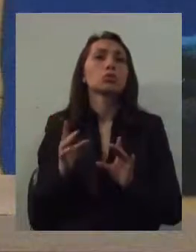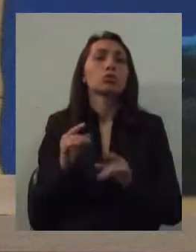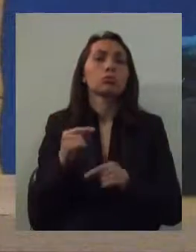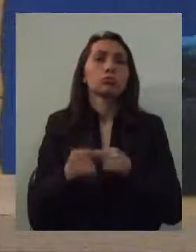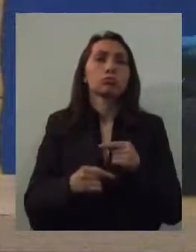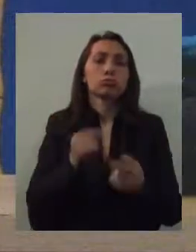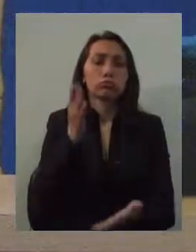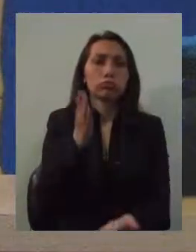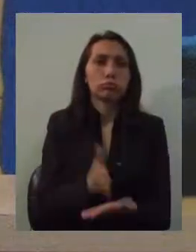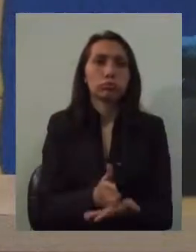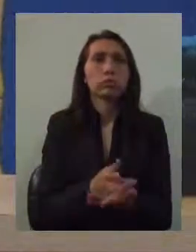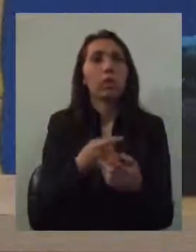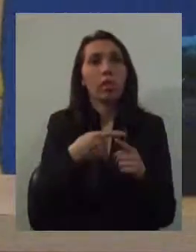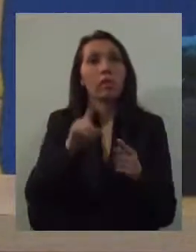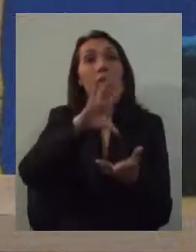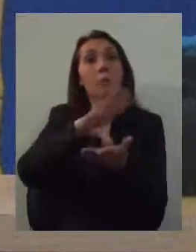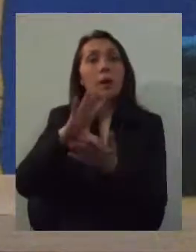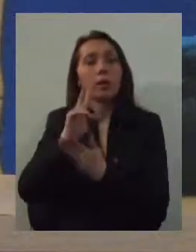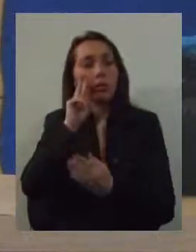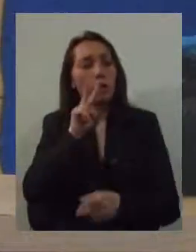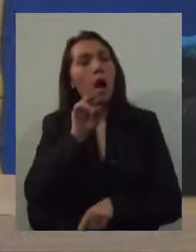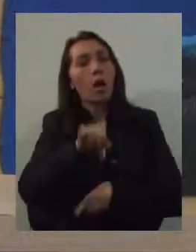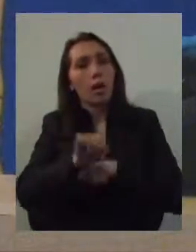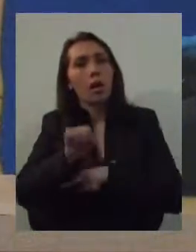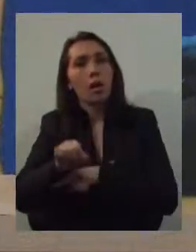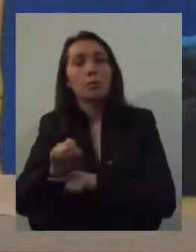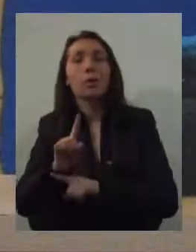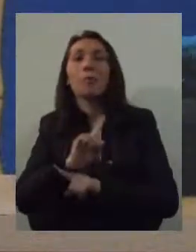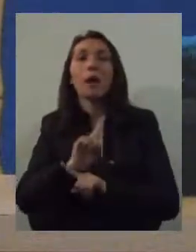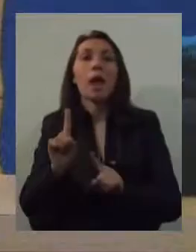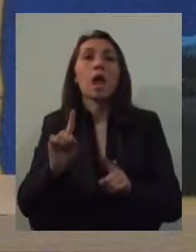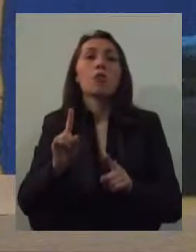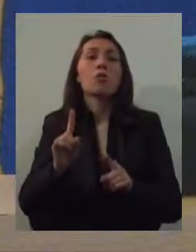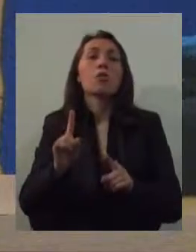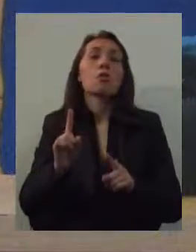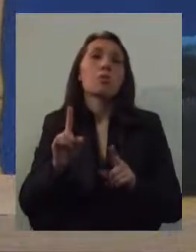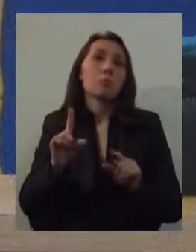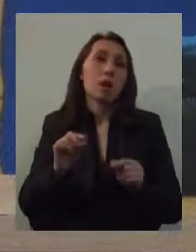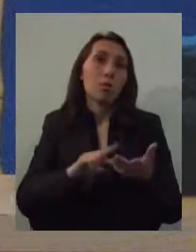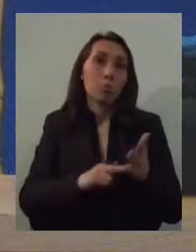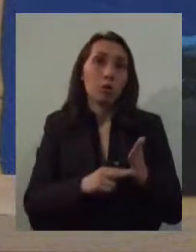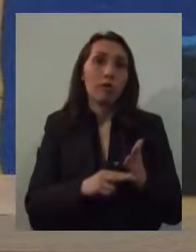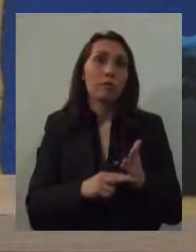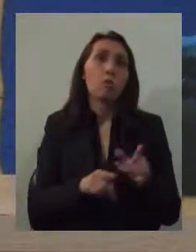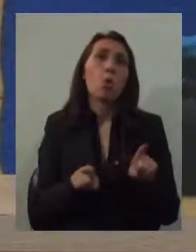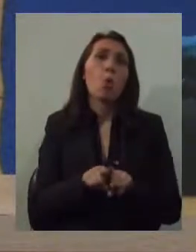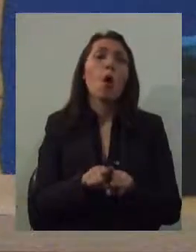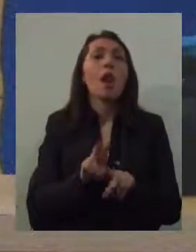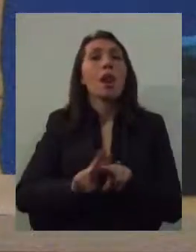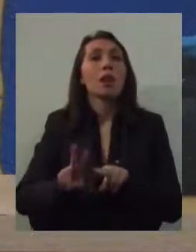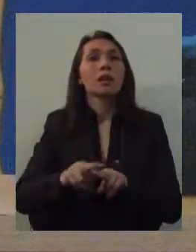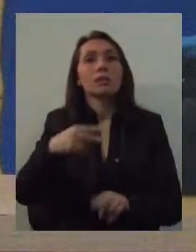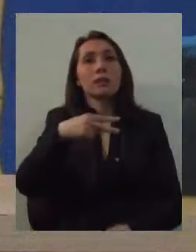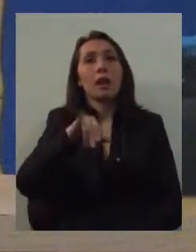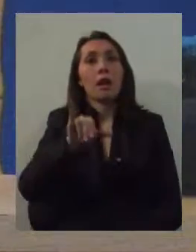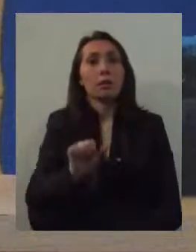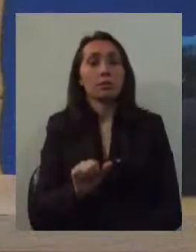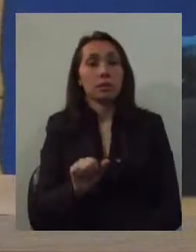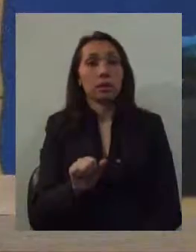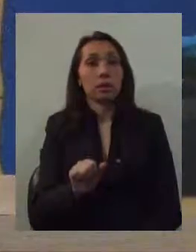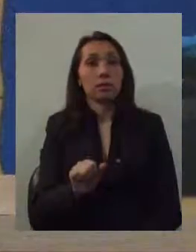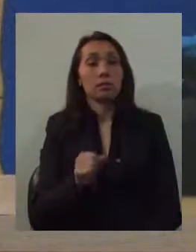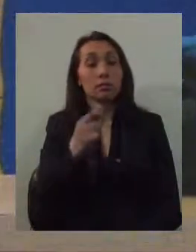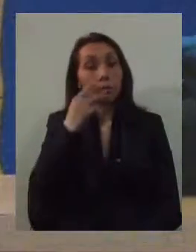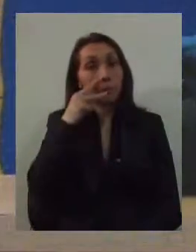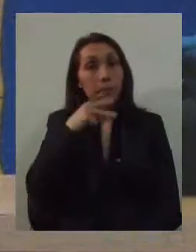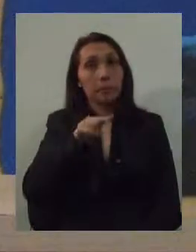reconocidas entre diversos países a fin de no obstaculizar algo como lo hace la Haya, con